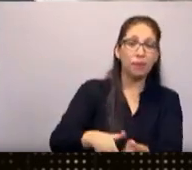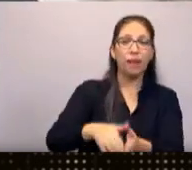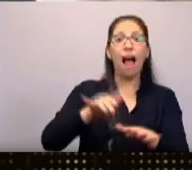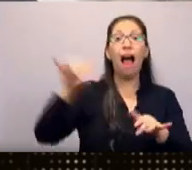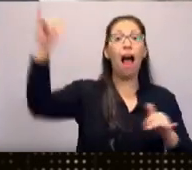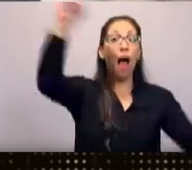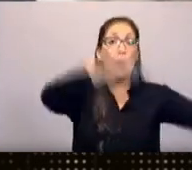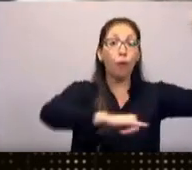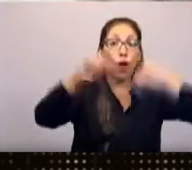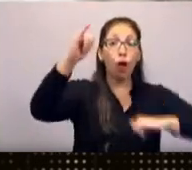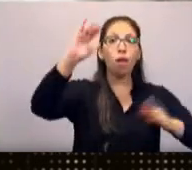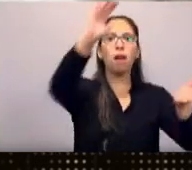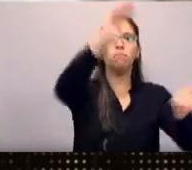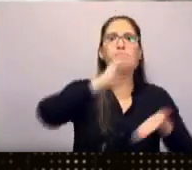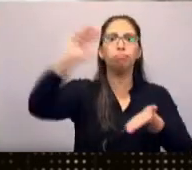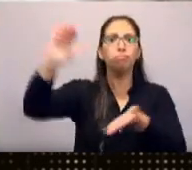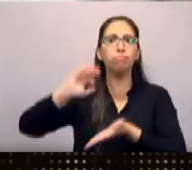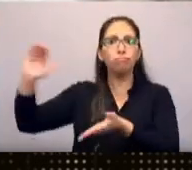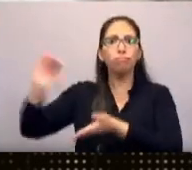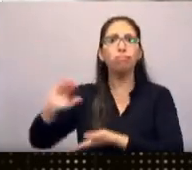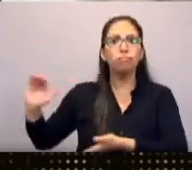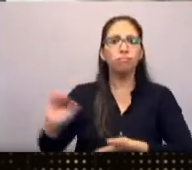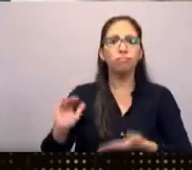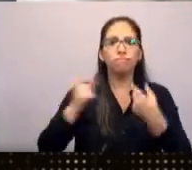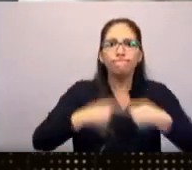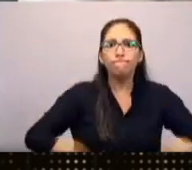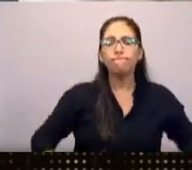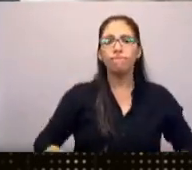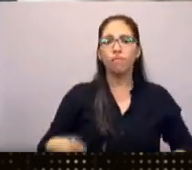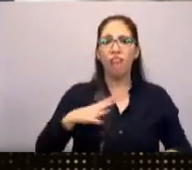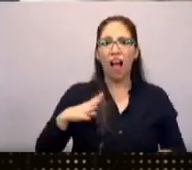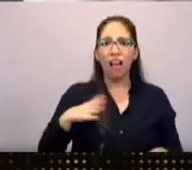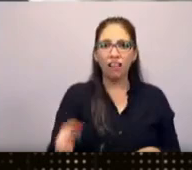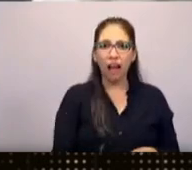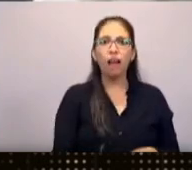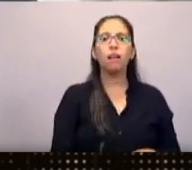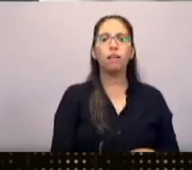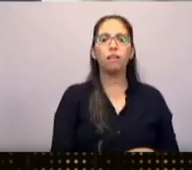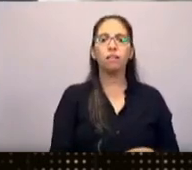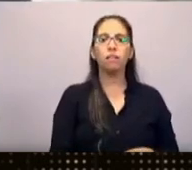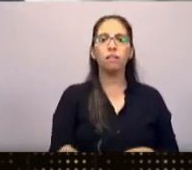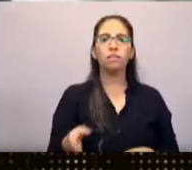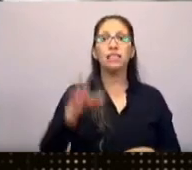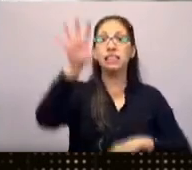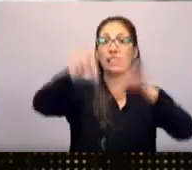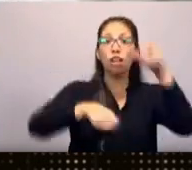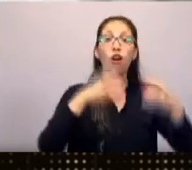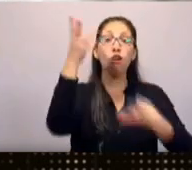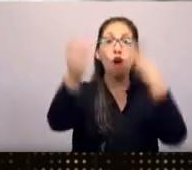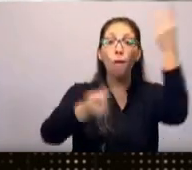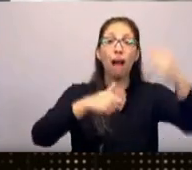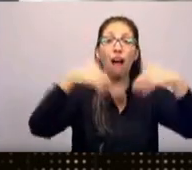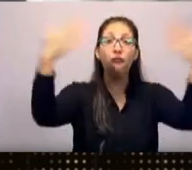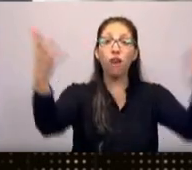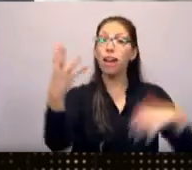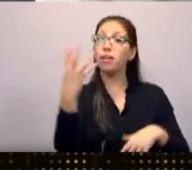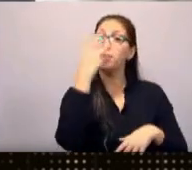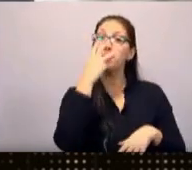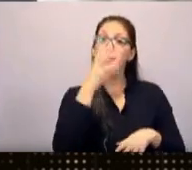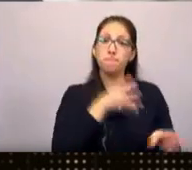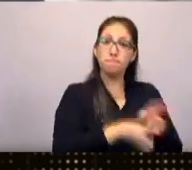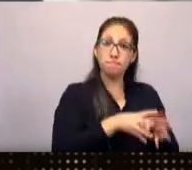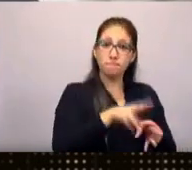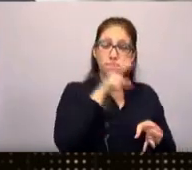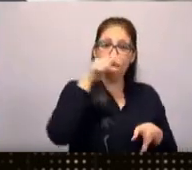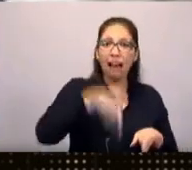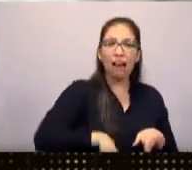exterior para abastecer tuvimos que ir irregular y además importar desde afuera respiradores porque no se hacían en